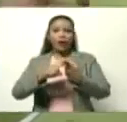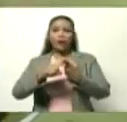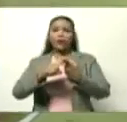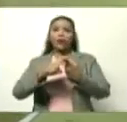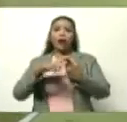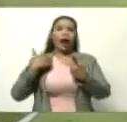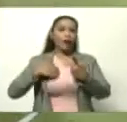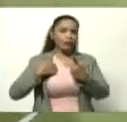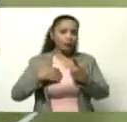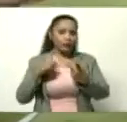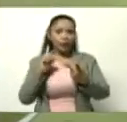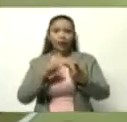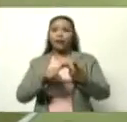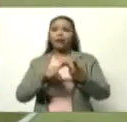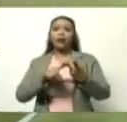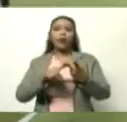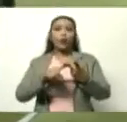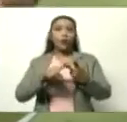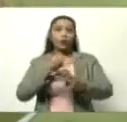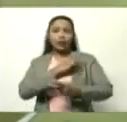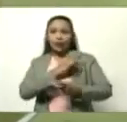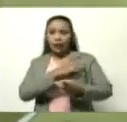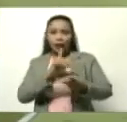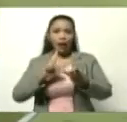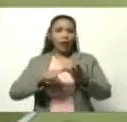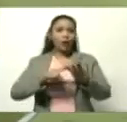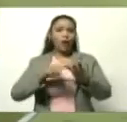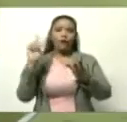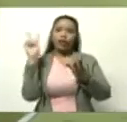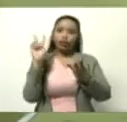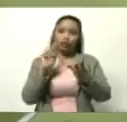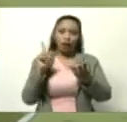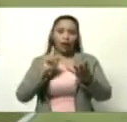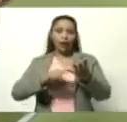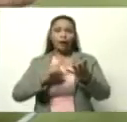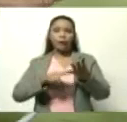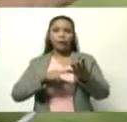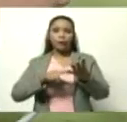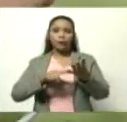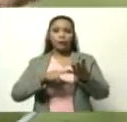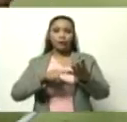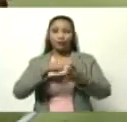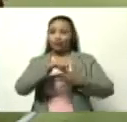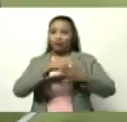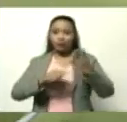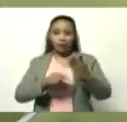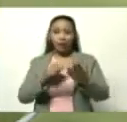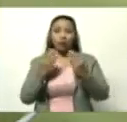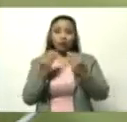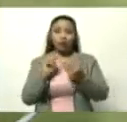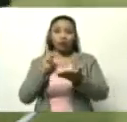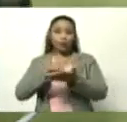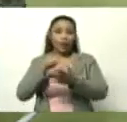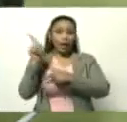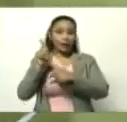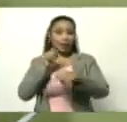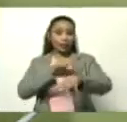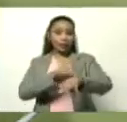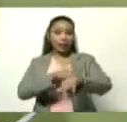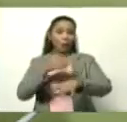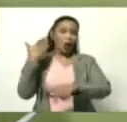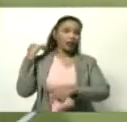argentinos participan chilenos venezolanos es algo que en esa época